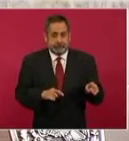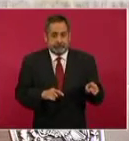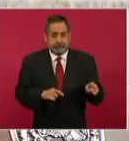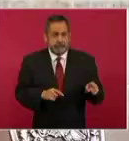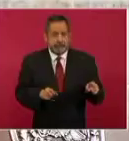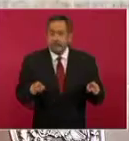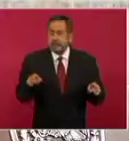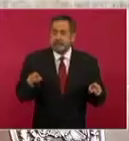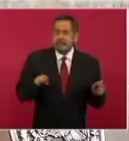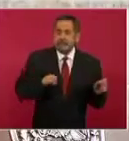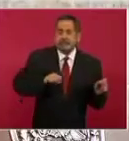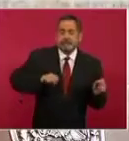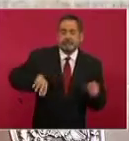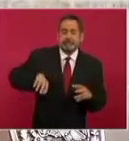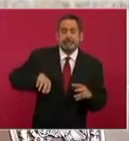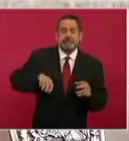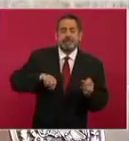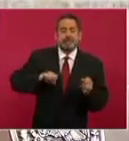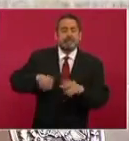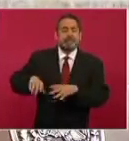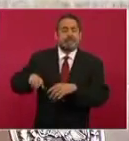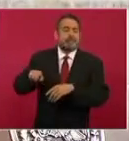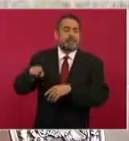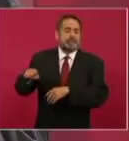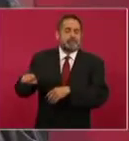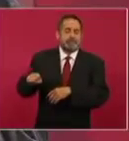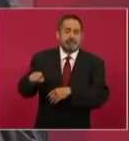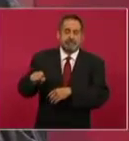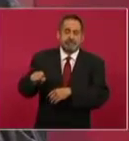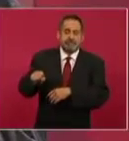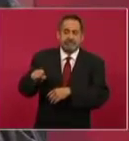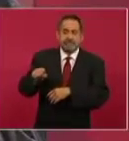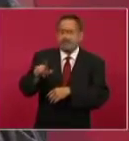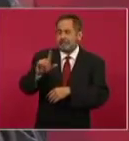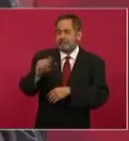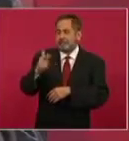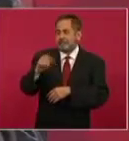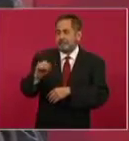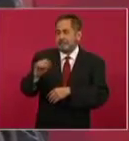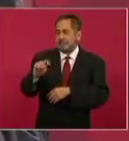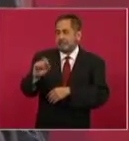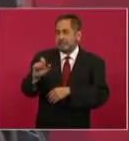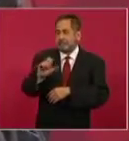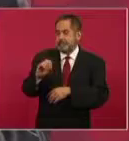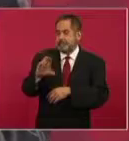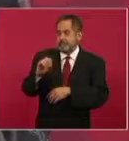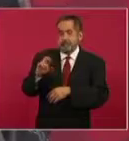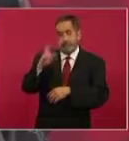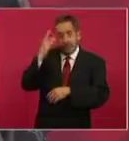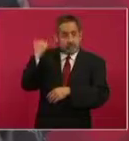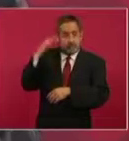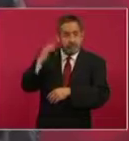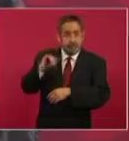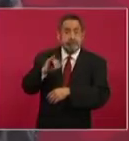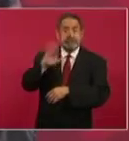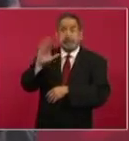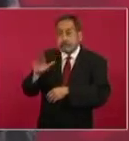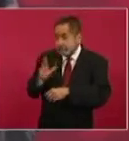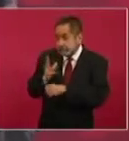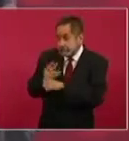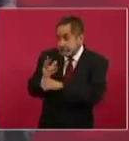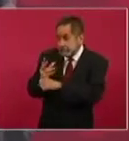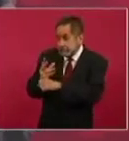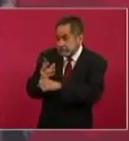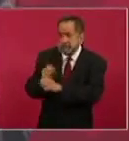dejar en el abandono el proyecto del lago de Texcoco, la recuperación del lago de Texcoco, también como